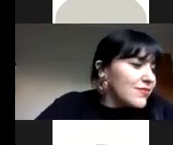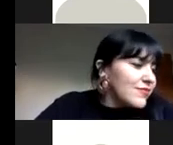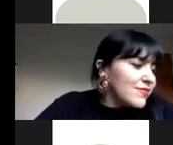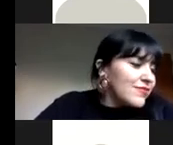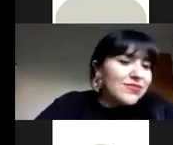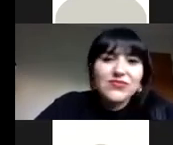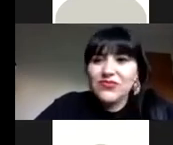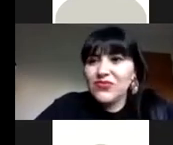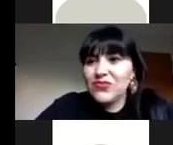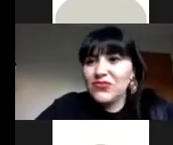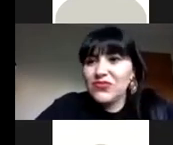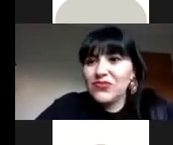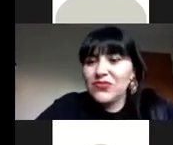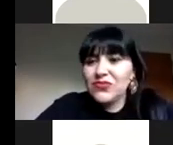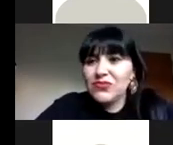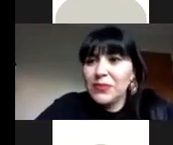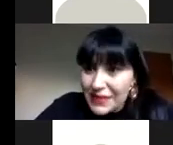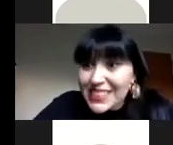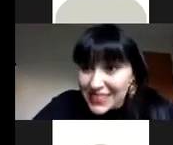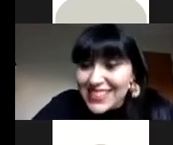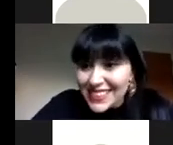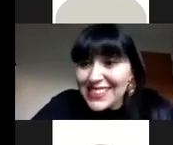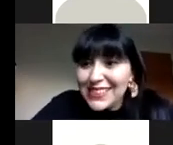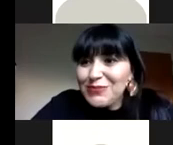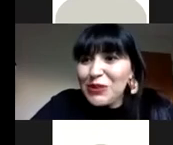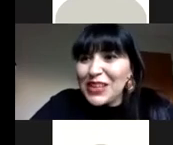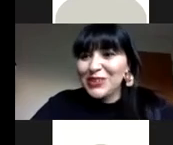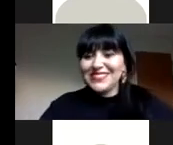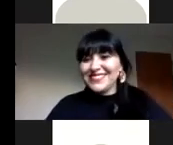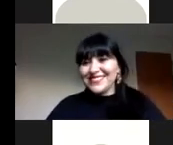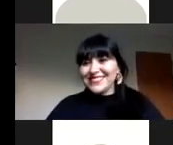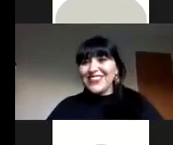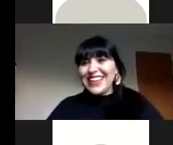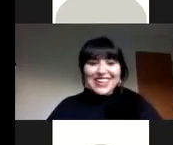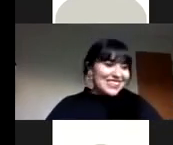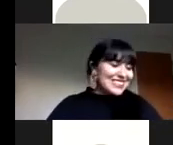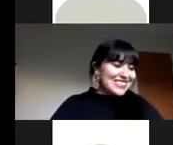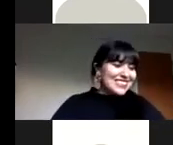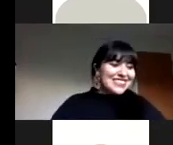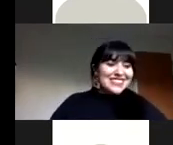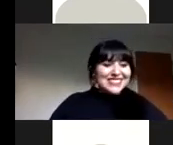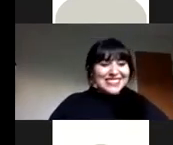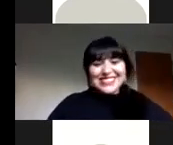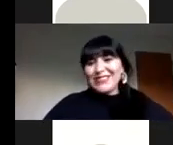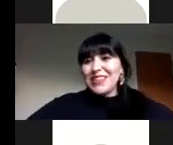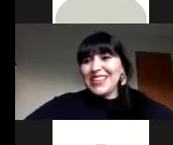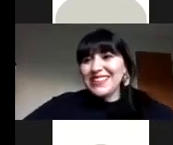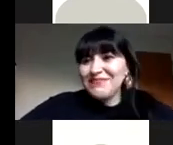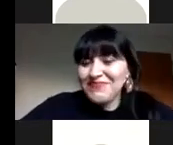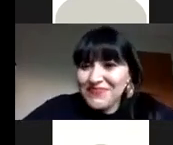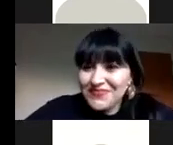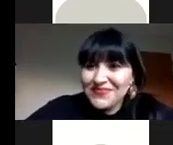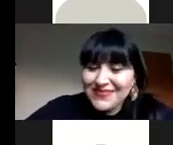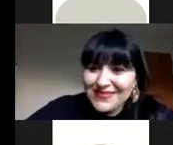¿Ahí se escucha? ¿Ahora se escucha? Sí, sí. Ah, ya. Perfecto. Ya, ahora sí. Hola, hola. ¿Cuál es tu